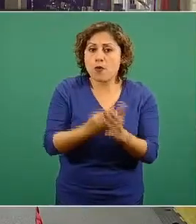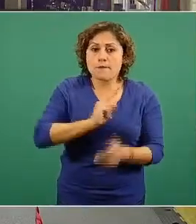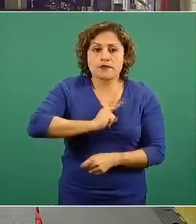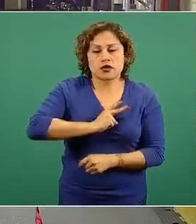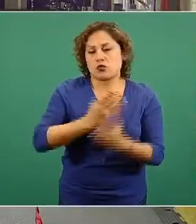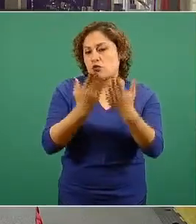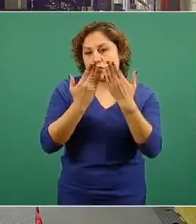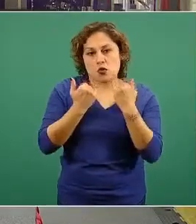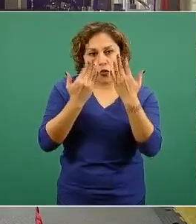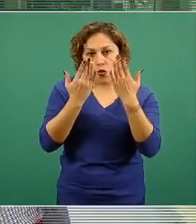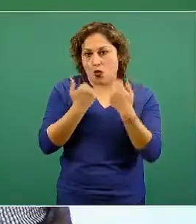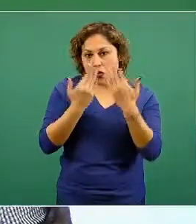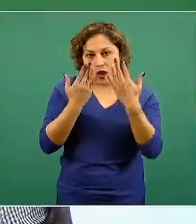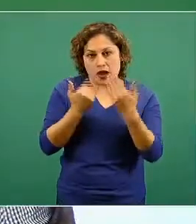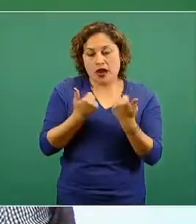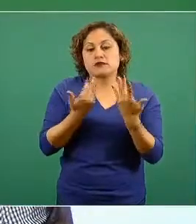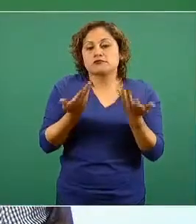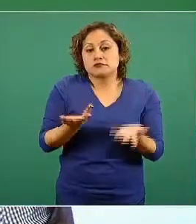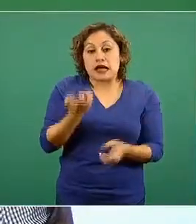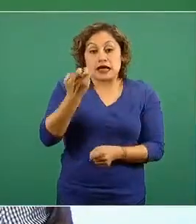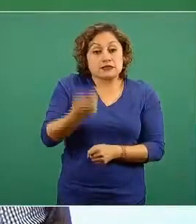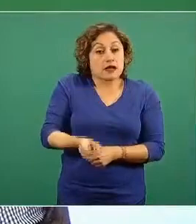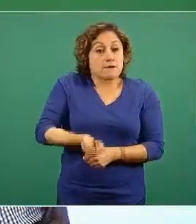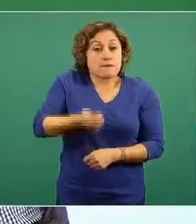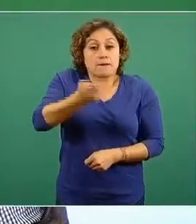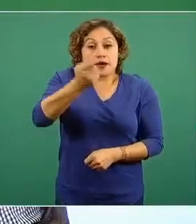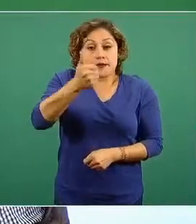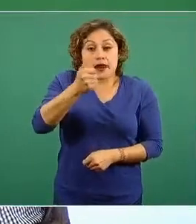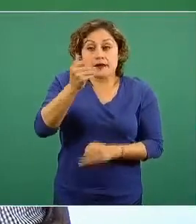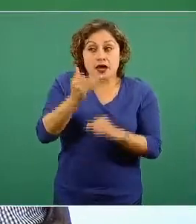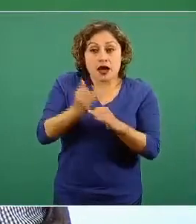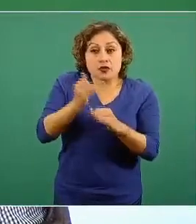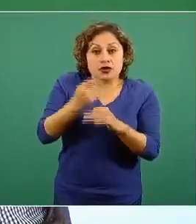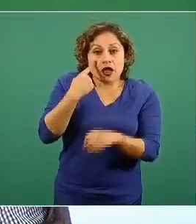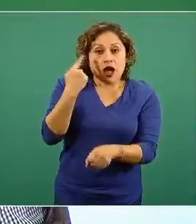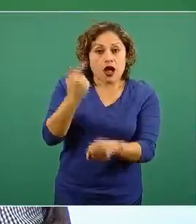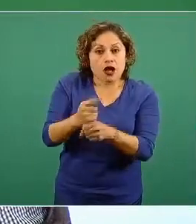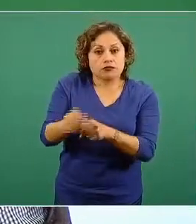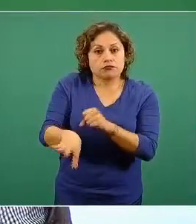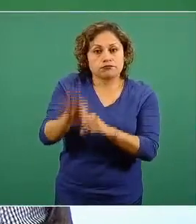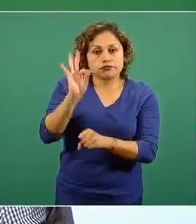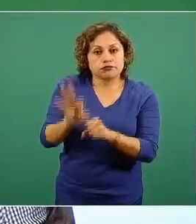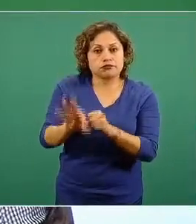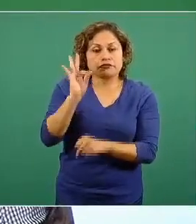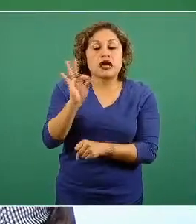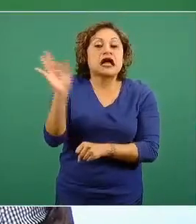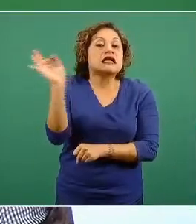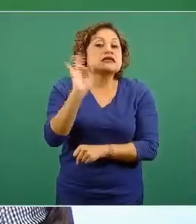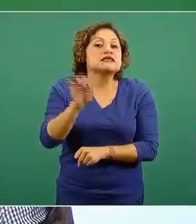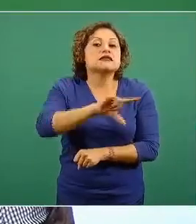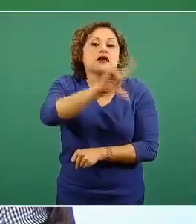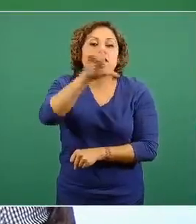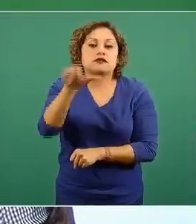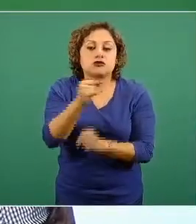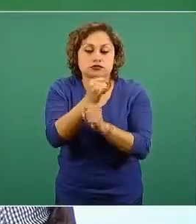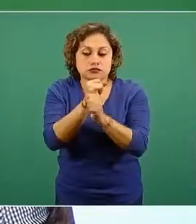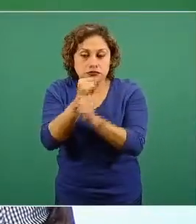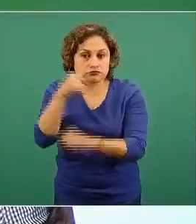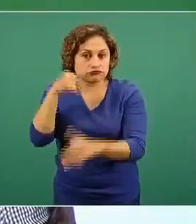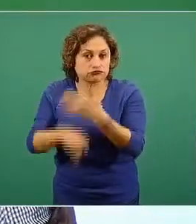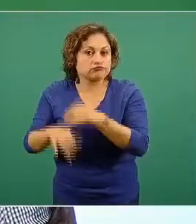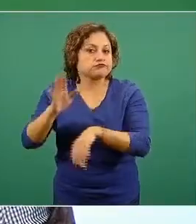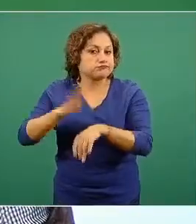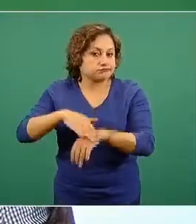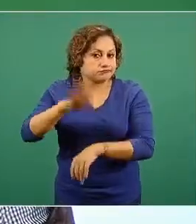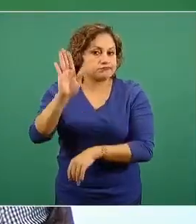la primera que en su momento se va identificando y lógicamente podríamos tener más de manera posterior. Recordemos también que